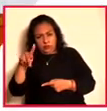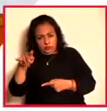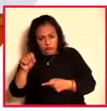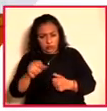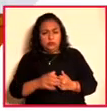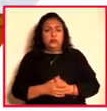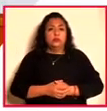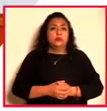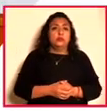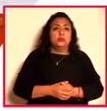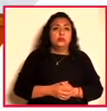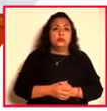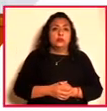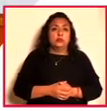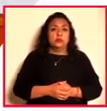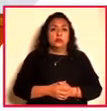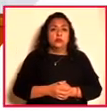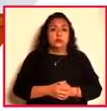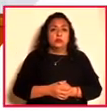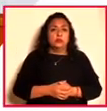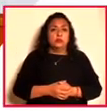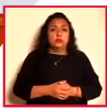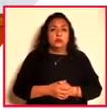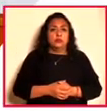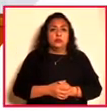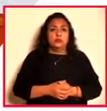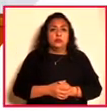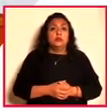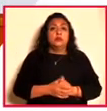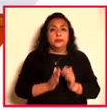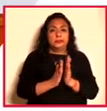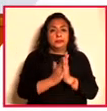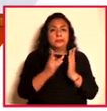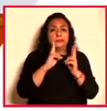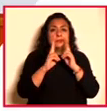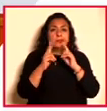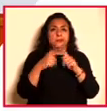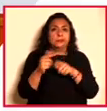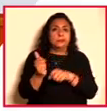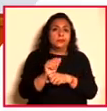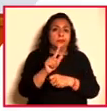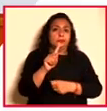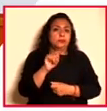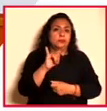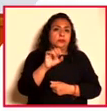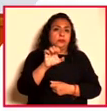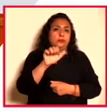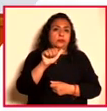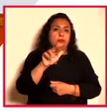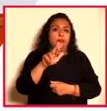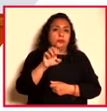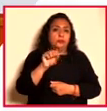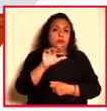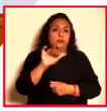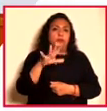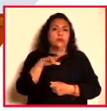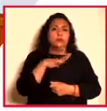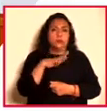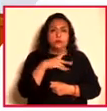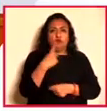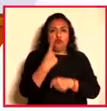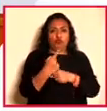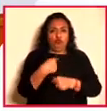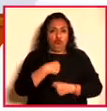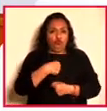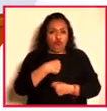hijo mío, habían terminado ya los días calurosos. El libro es narrado por la actriz Tiarés Canda y aprovecha el registro en primera persona